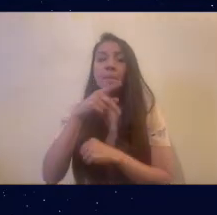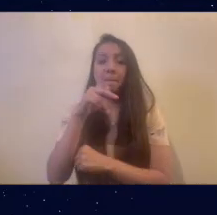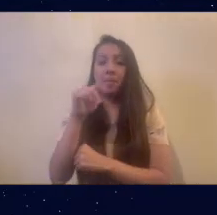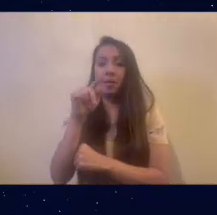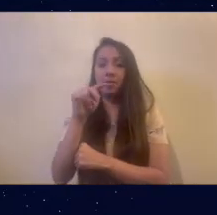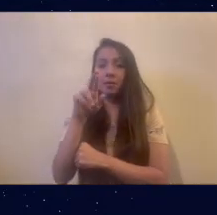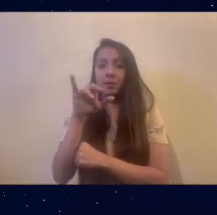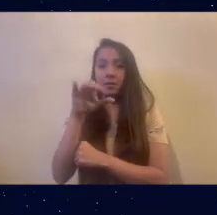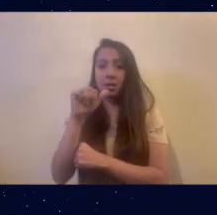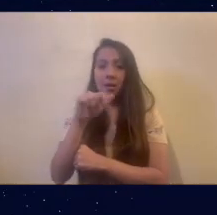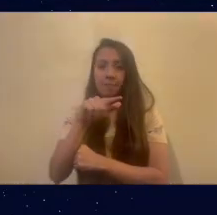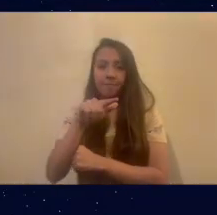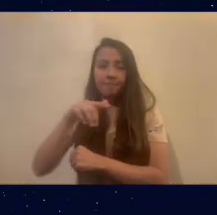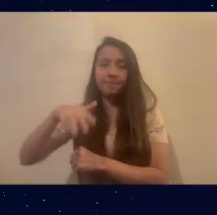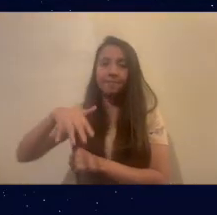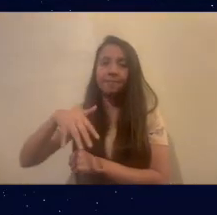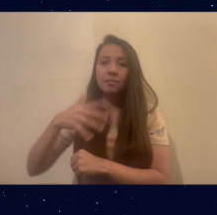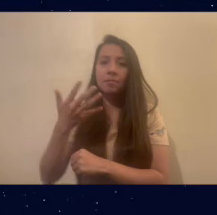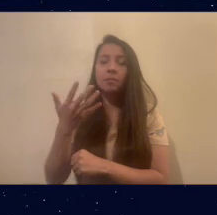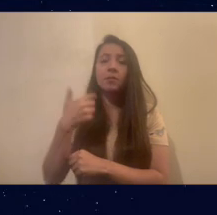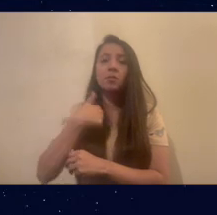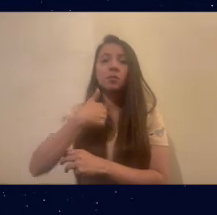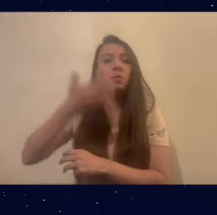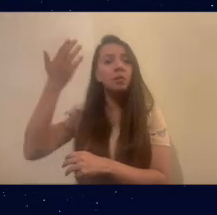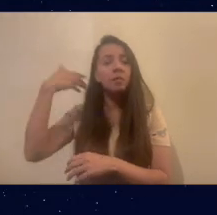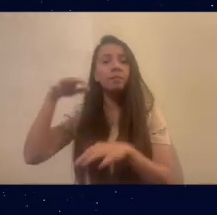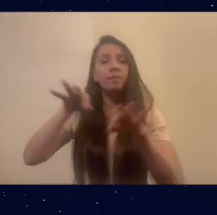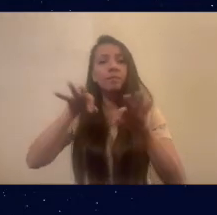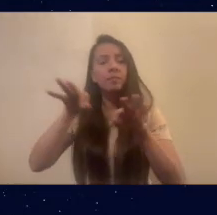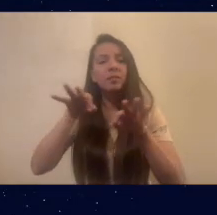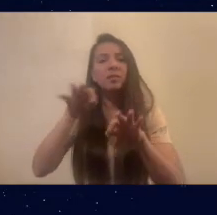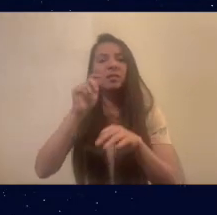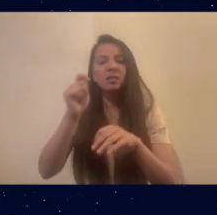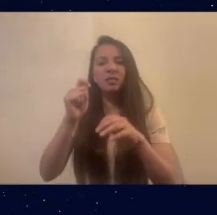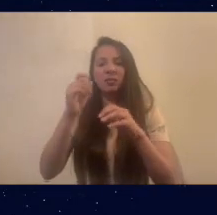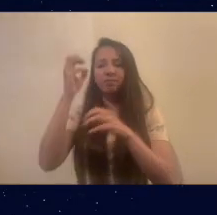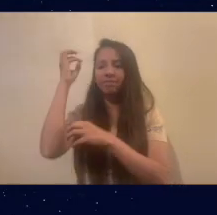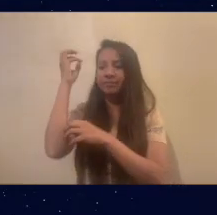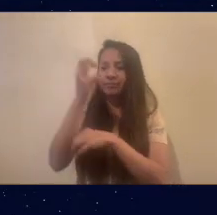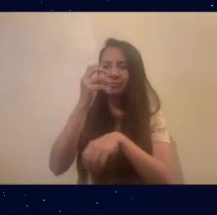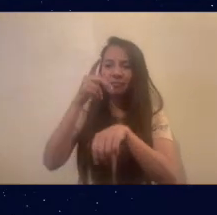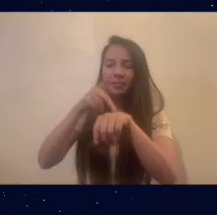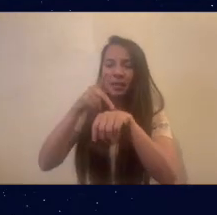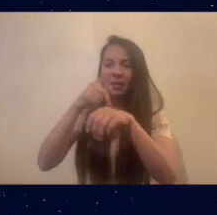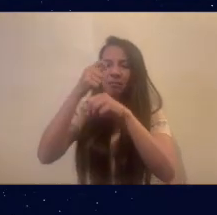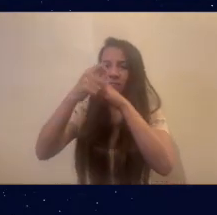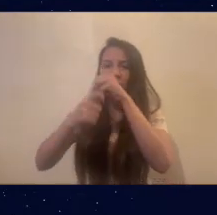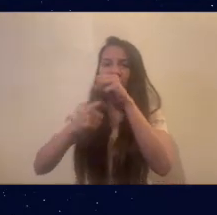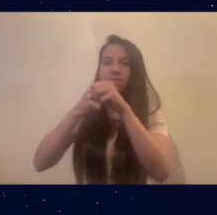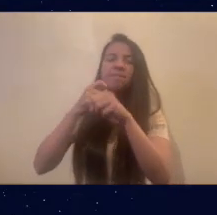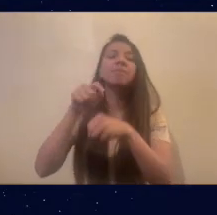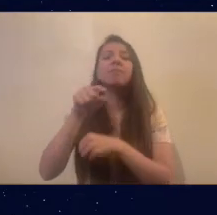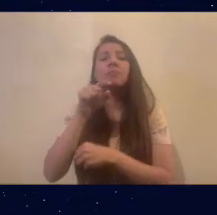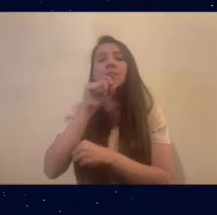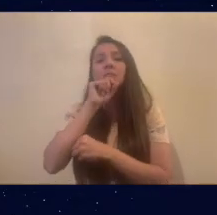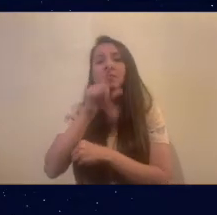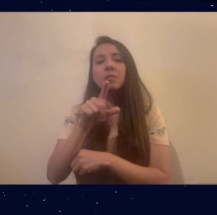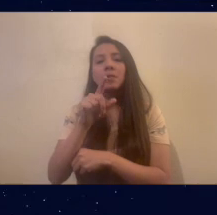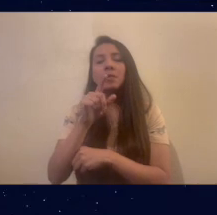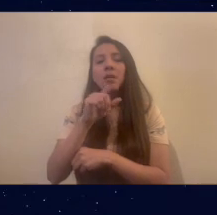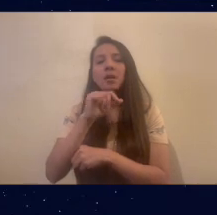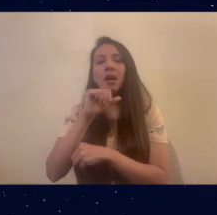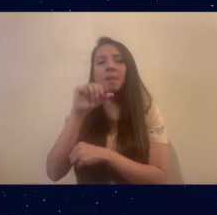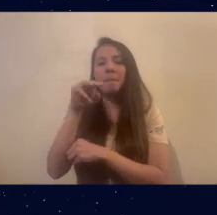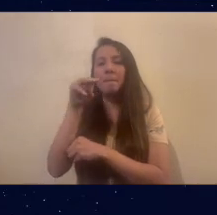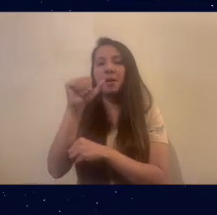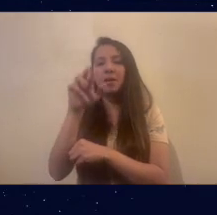como Patricia dijo, también trabajé en exploración de asteroides y la parte astrobiológica la dediqué a misiones simuladas a